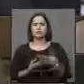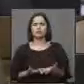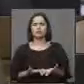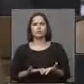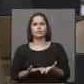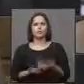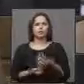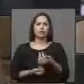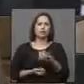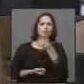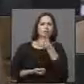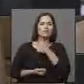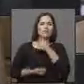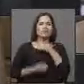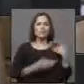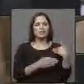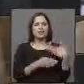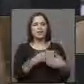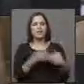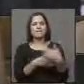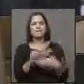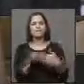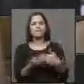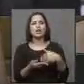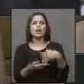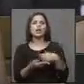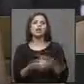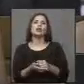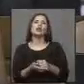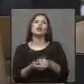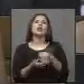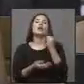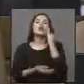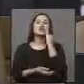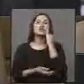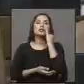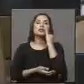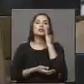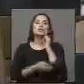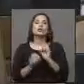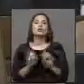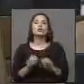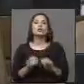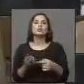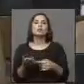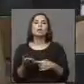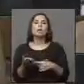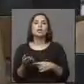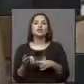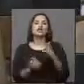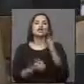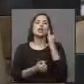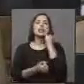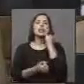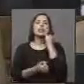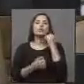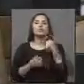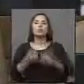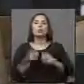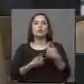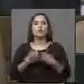a través de lo que nos falta avanzar en los centros de formación técnica y de los institutos profesionales, en definitiva, a través